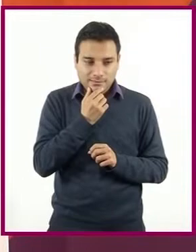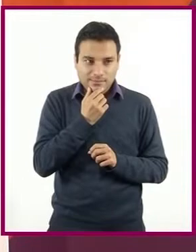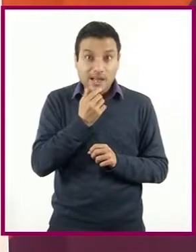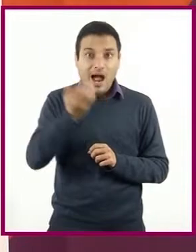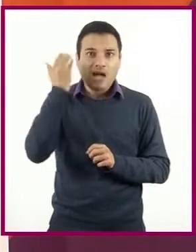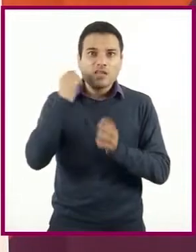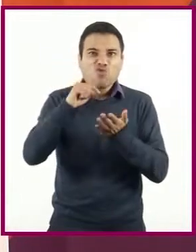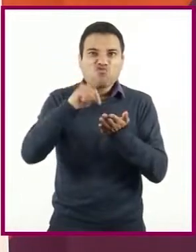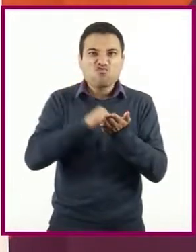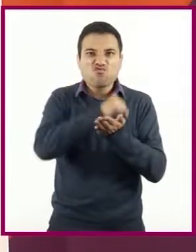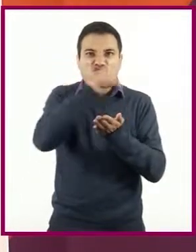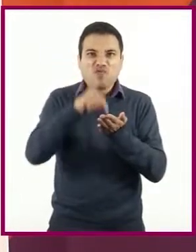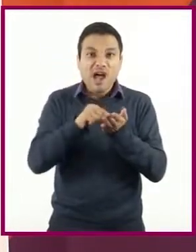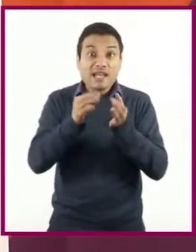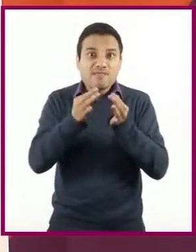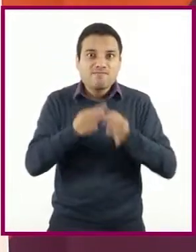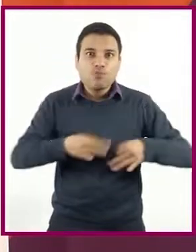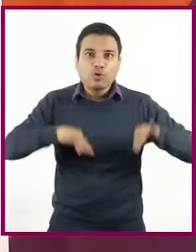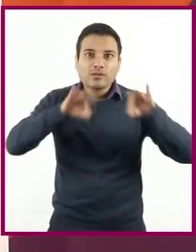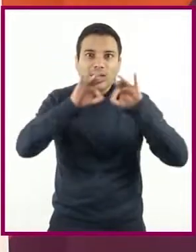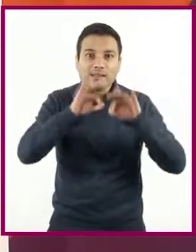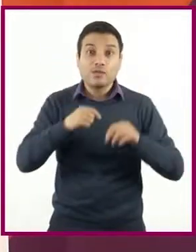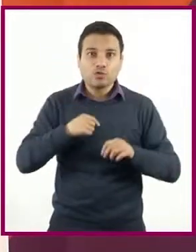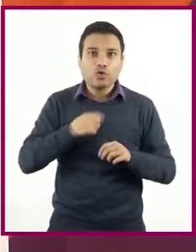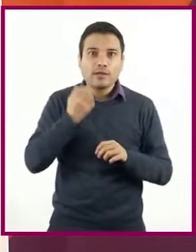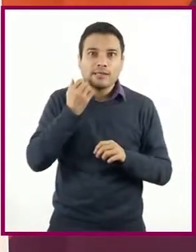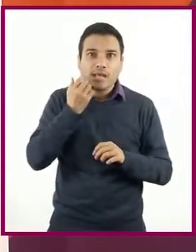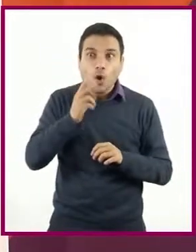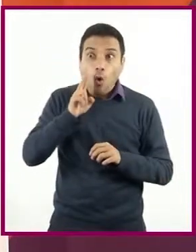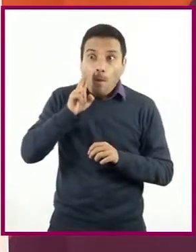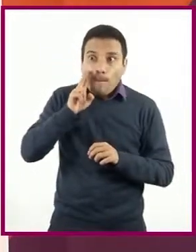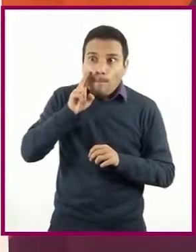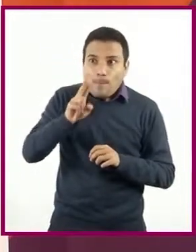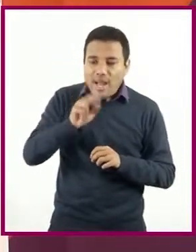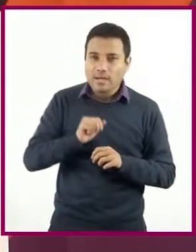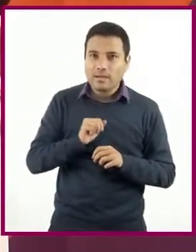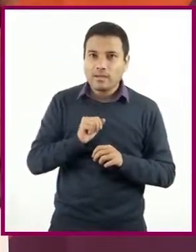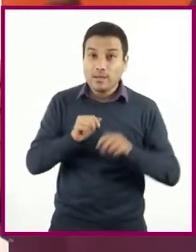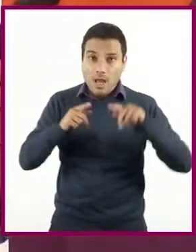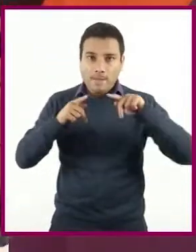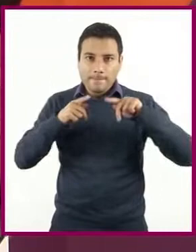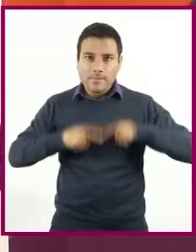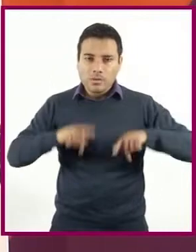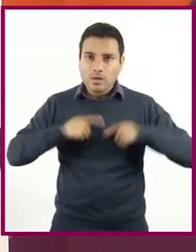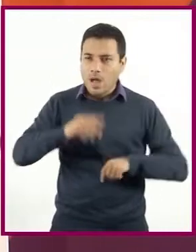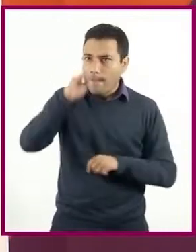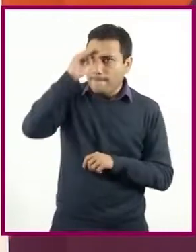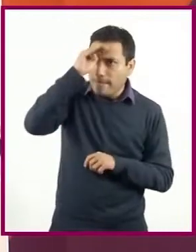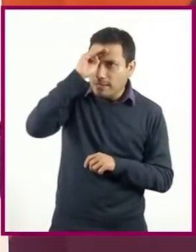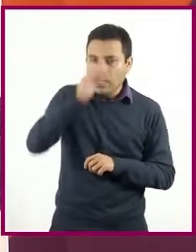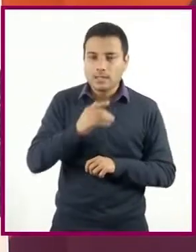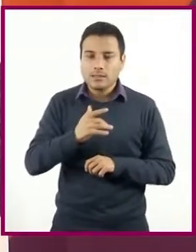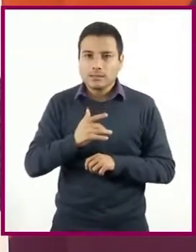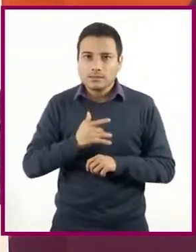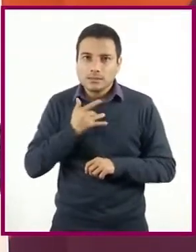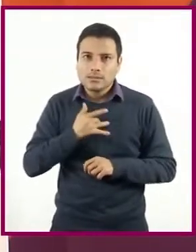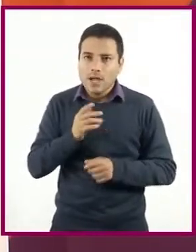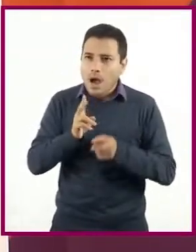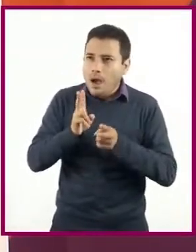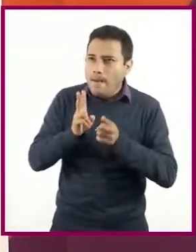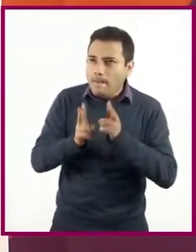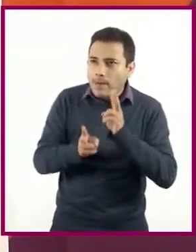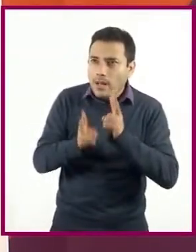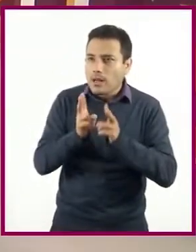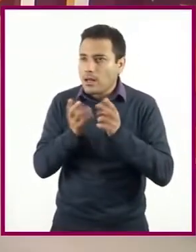algo importante y quienes participaron nos pudieran compartir lo que están pensando o lo que están sintiendo en ese